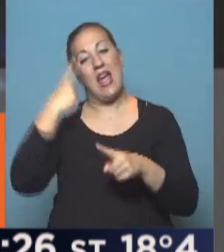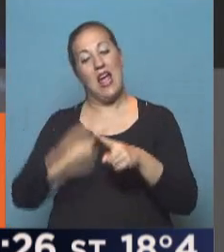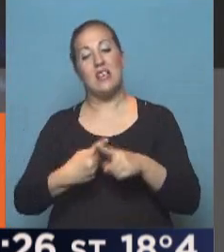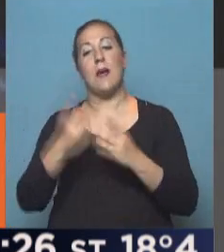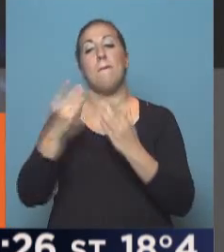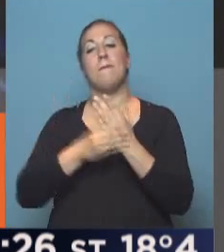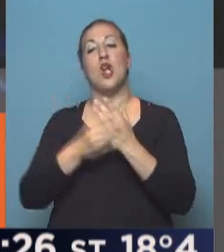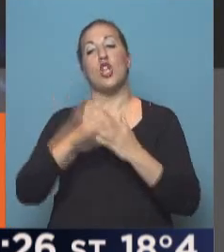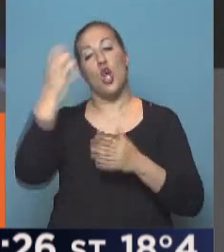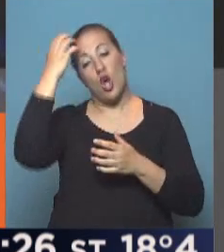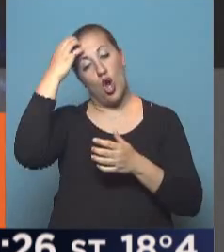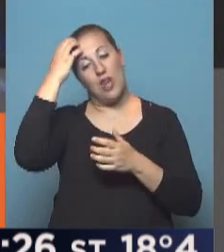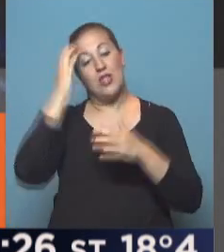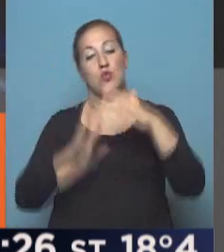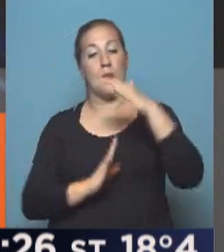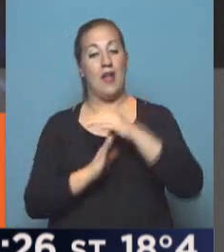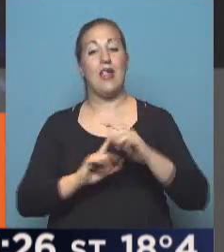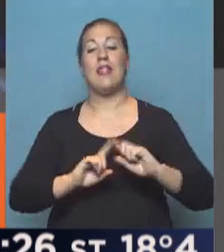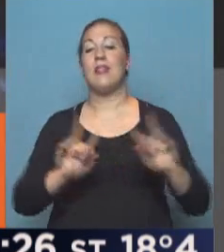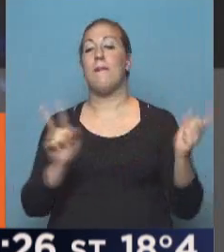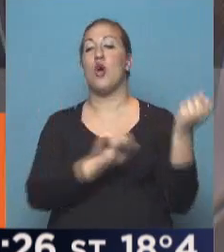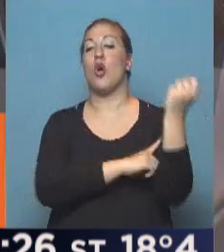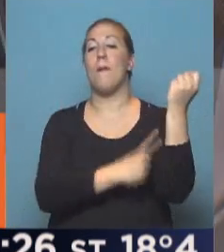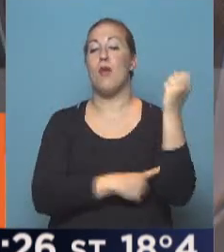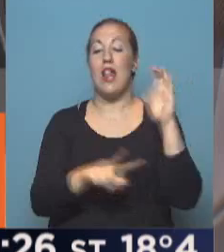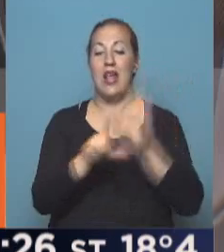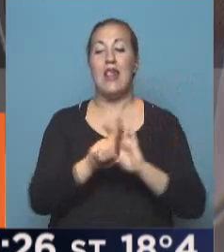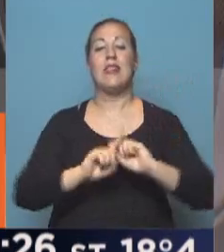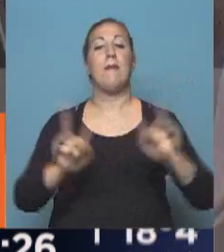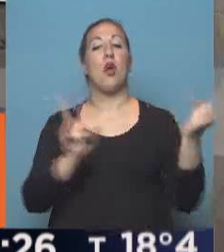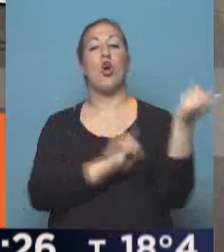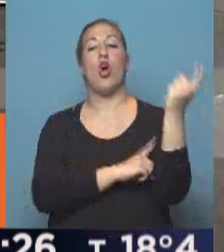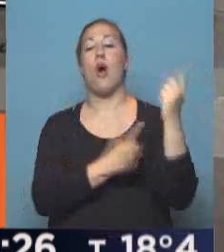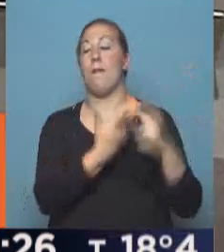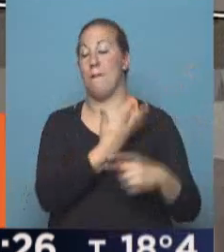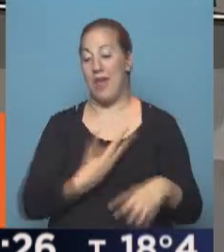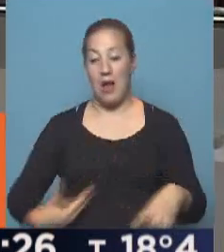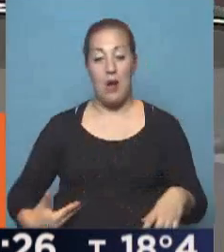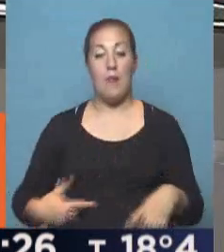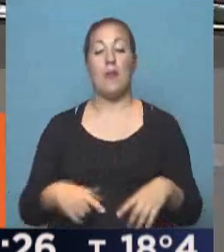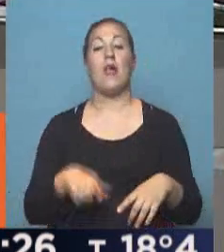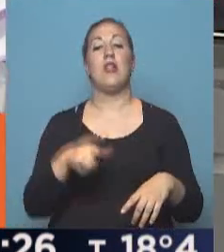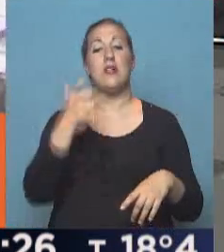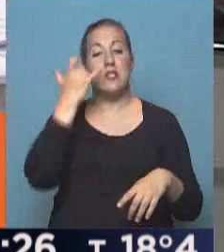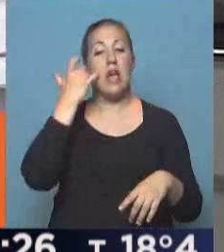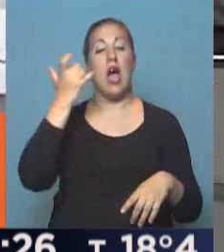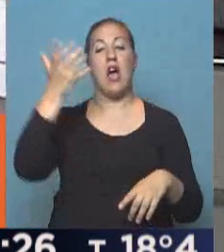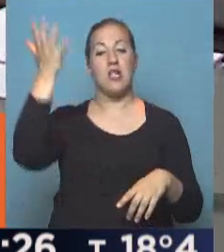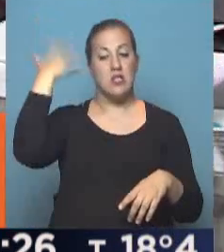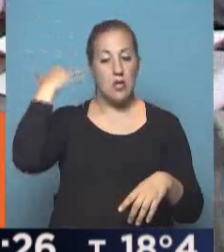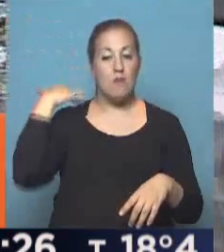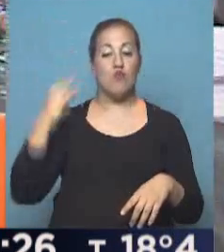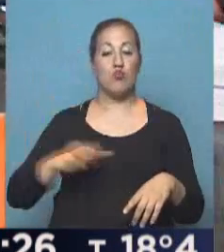no al poder legislativo tampoco el poder ejecutivo es una modificación que se introdujo ya hace muchos años atrás